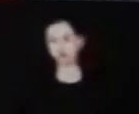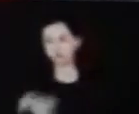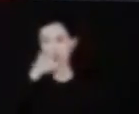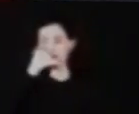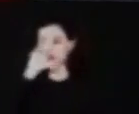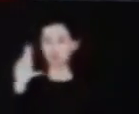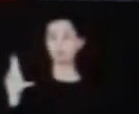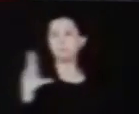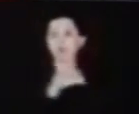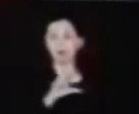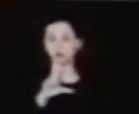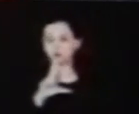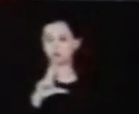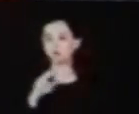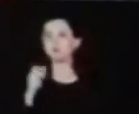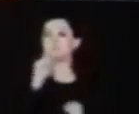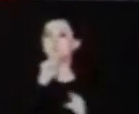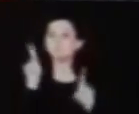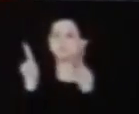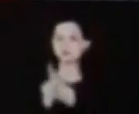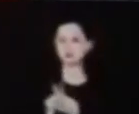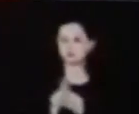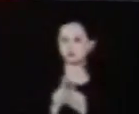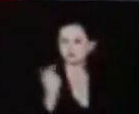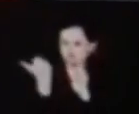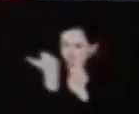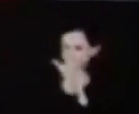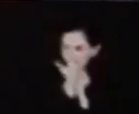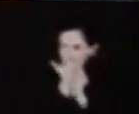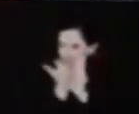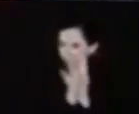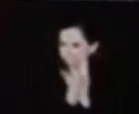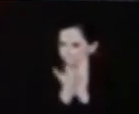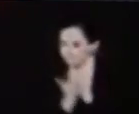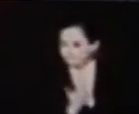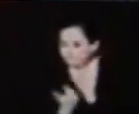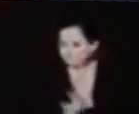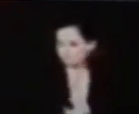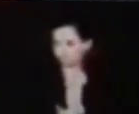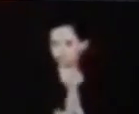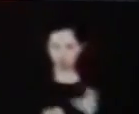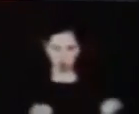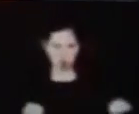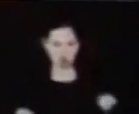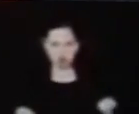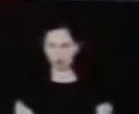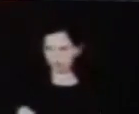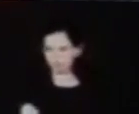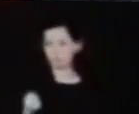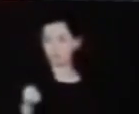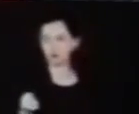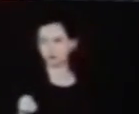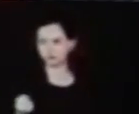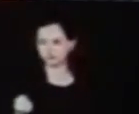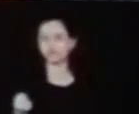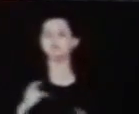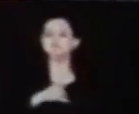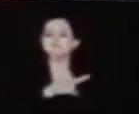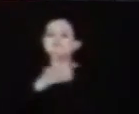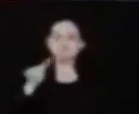humanos y mediante la aplicación de protocolos para el uso de la fuerza, las